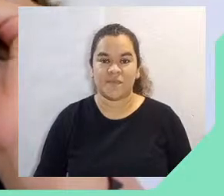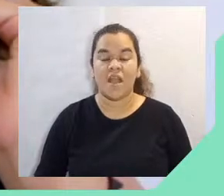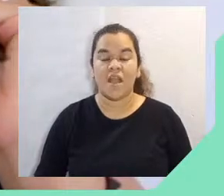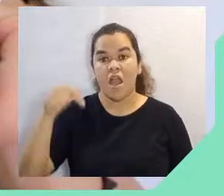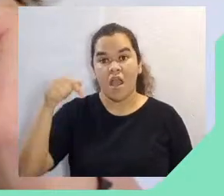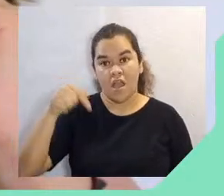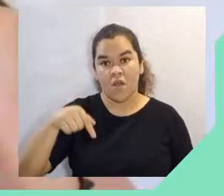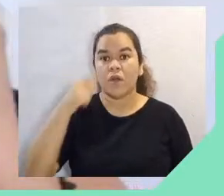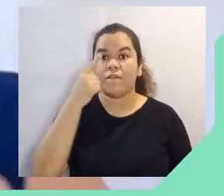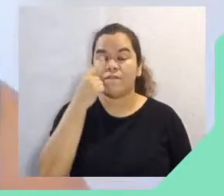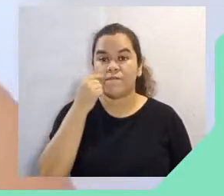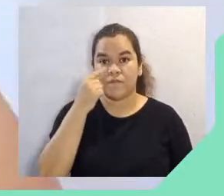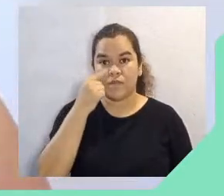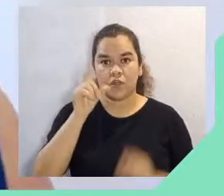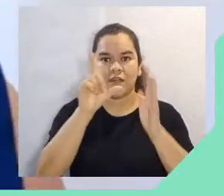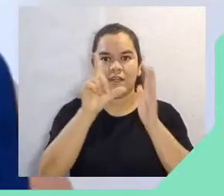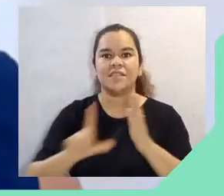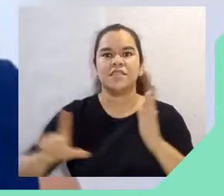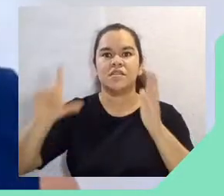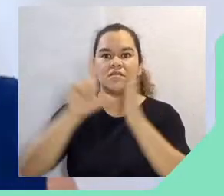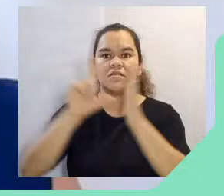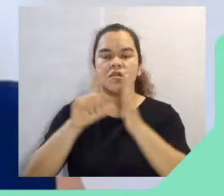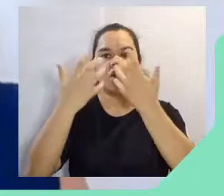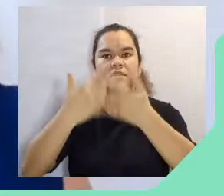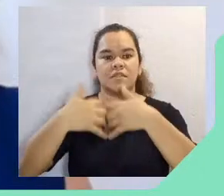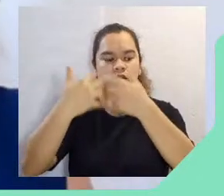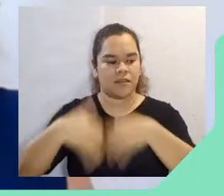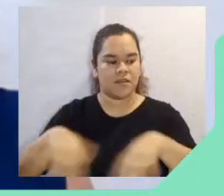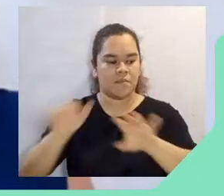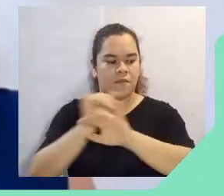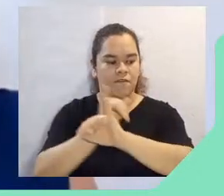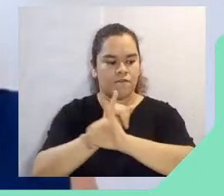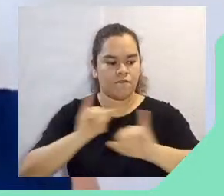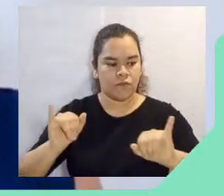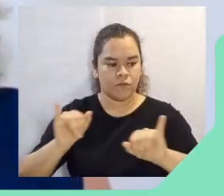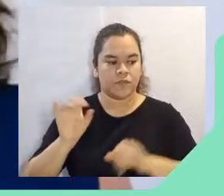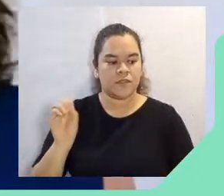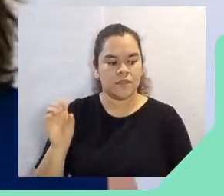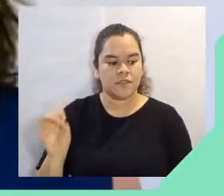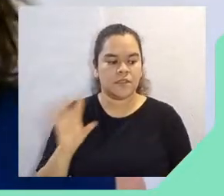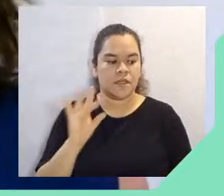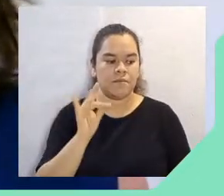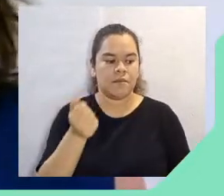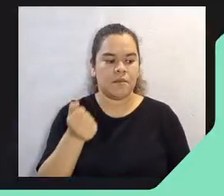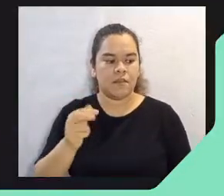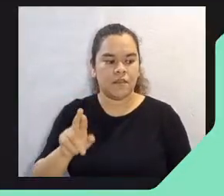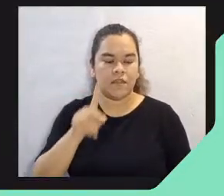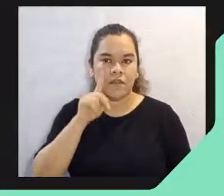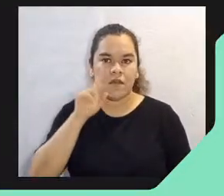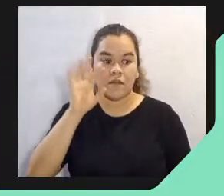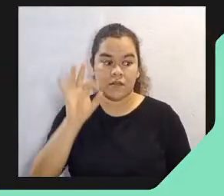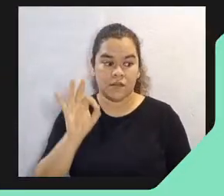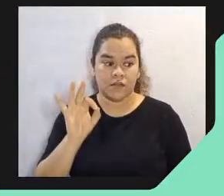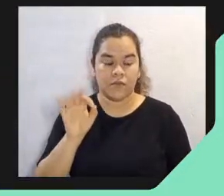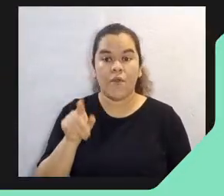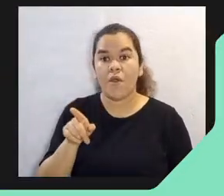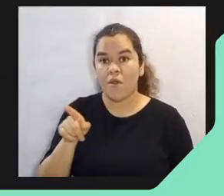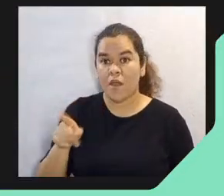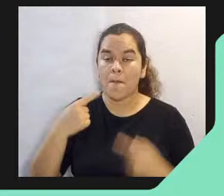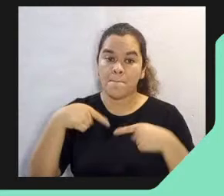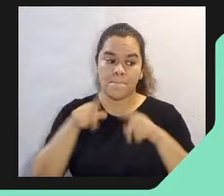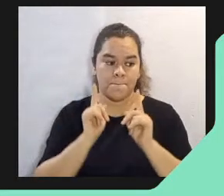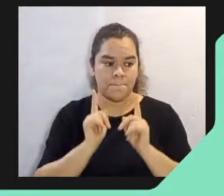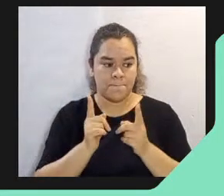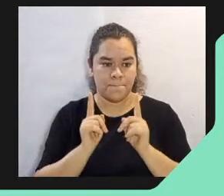en Sistemas de Información, Darío Oscar Villegas. Él es docente, Darío es docente